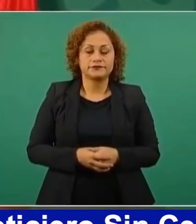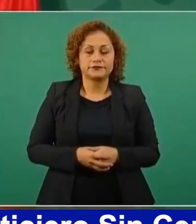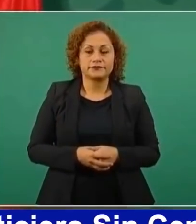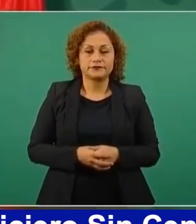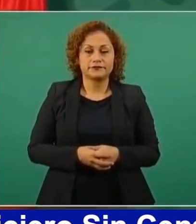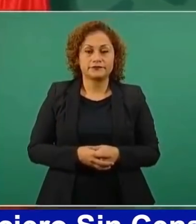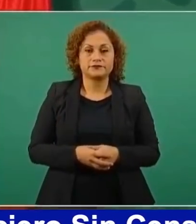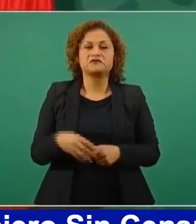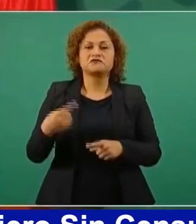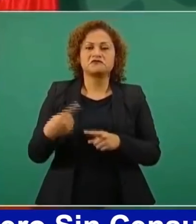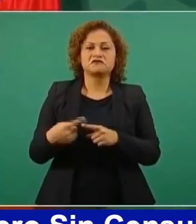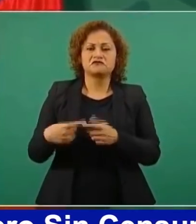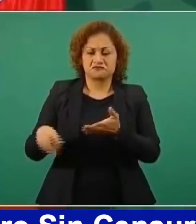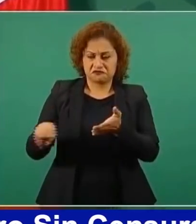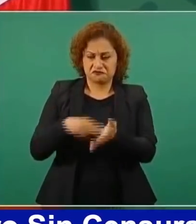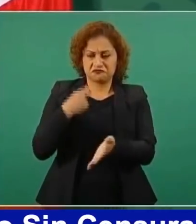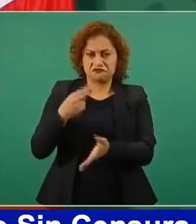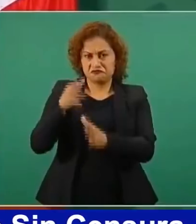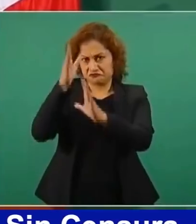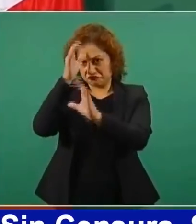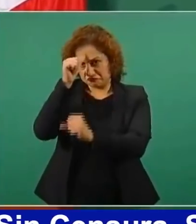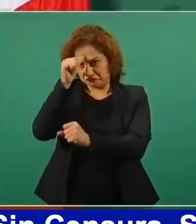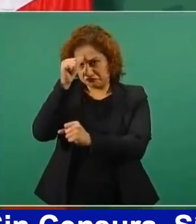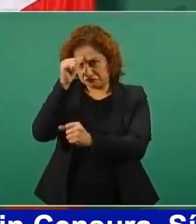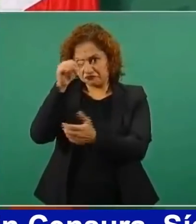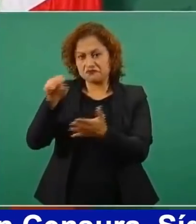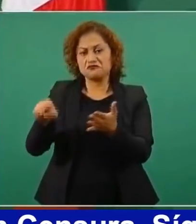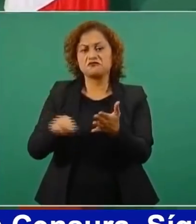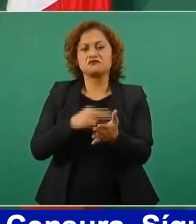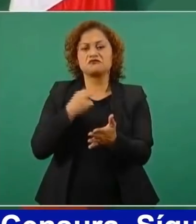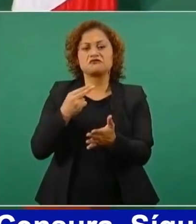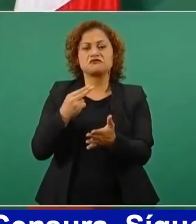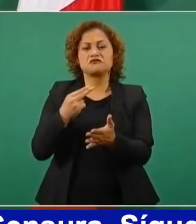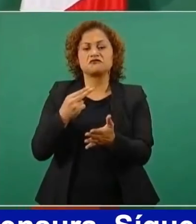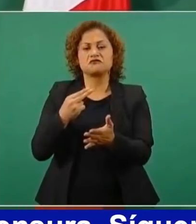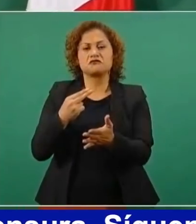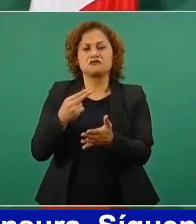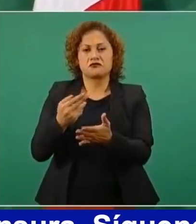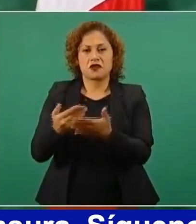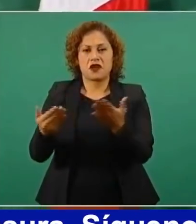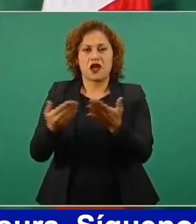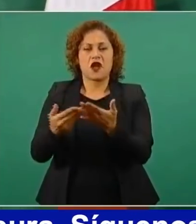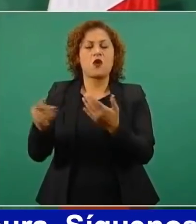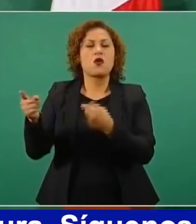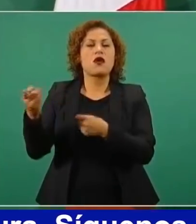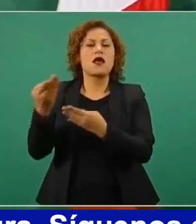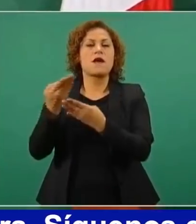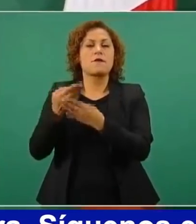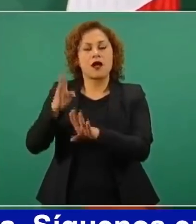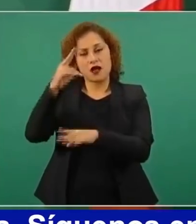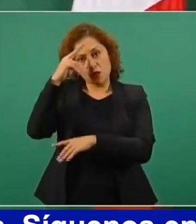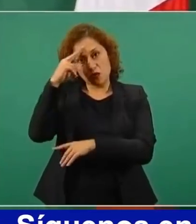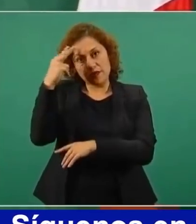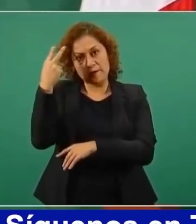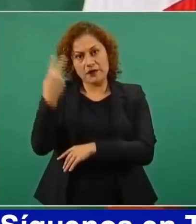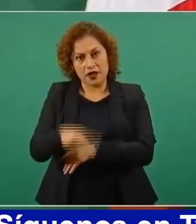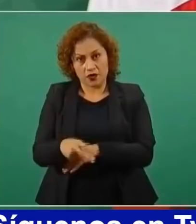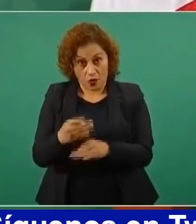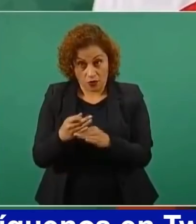la firmó el actual presidente del Banco de México.